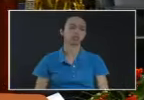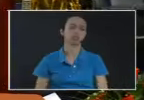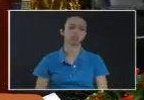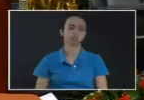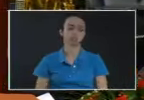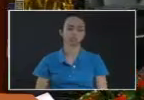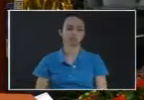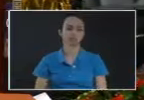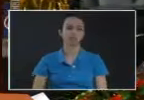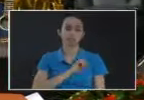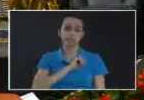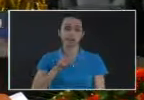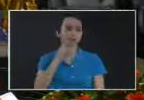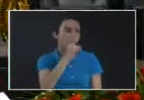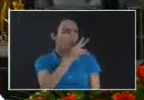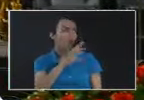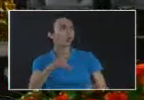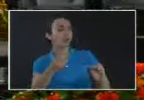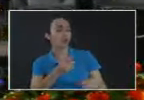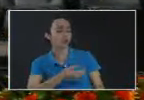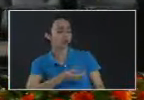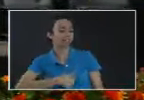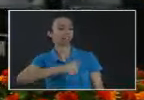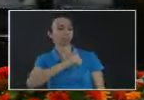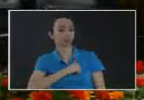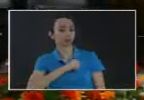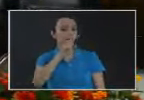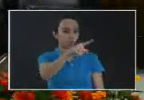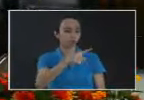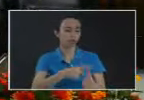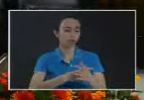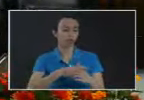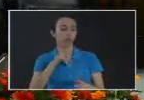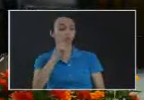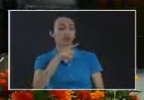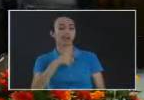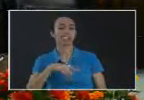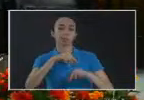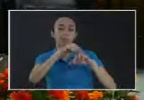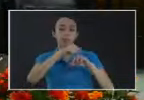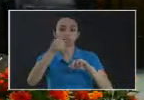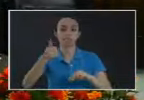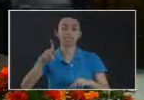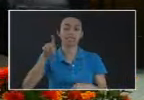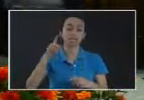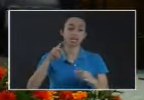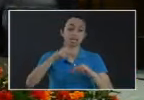Él sabe cómo te comportas tú, varón, con tu esposa y tu esposa contigo, y cuál es el trato con